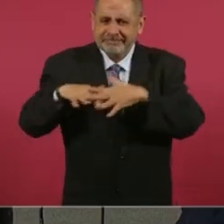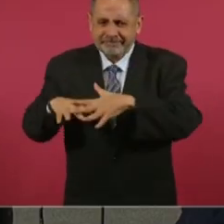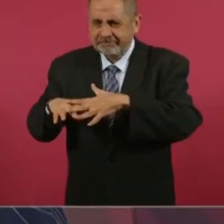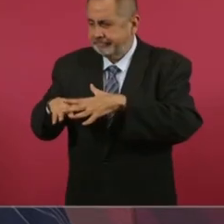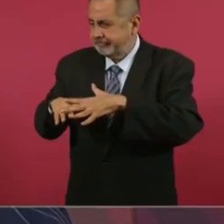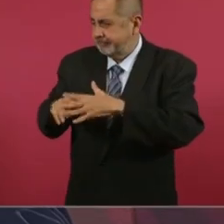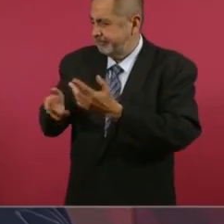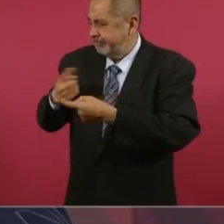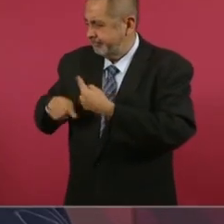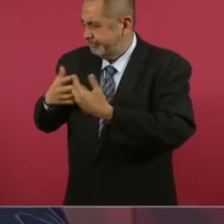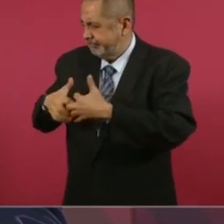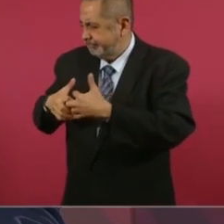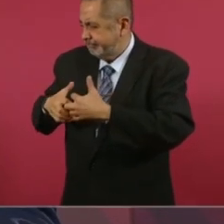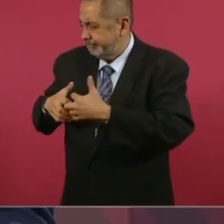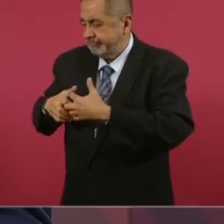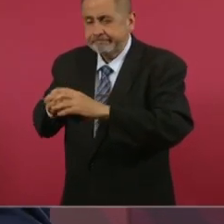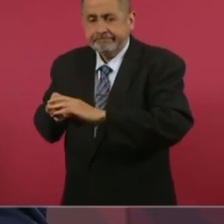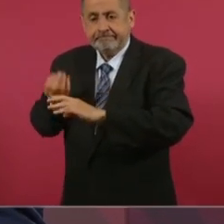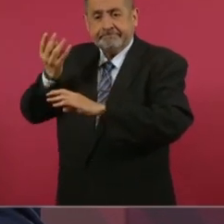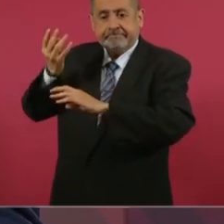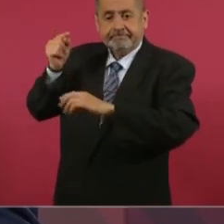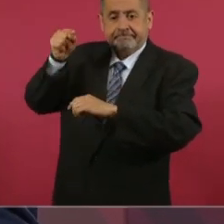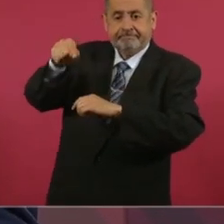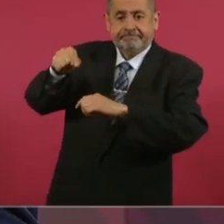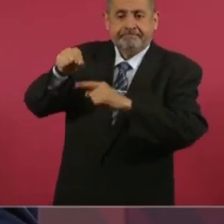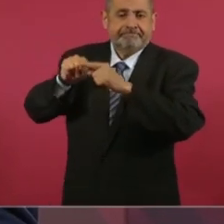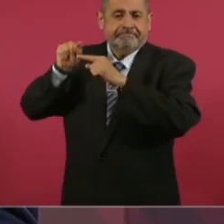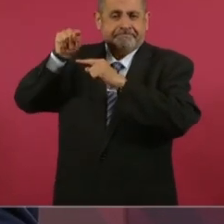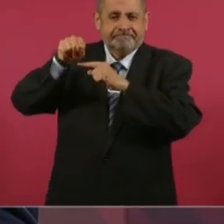Y tenemos otros combustibles,